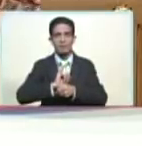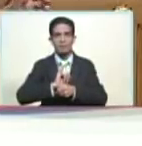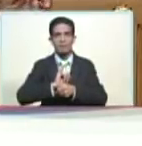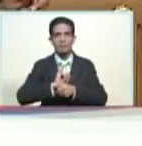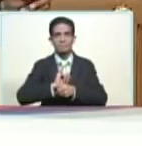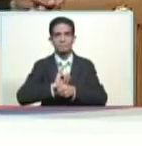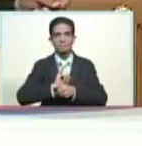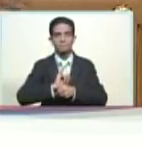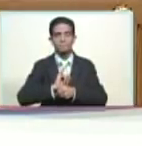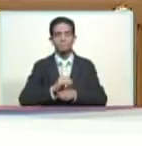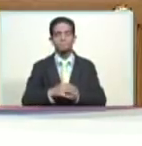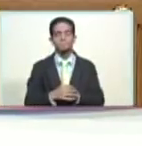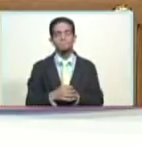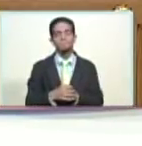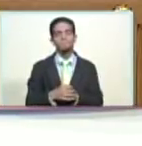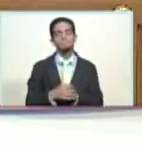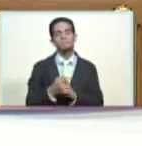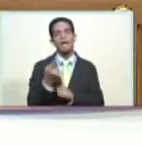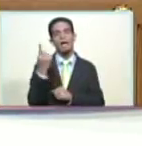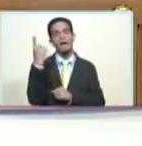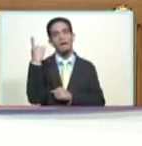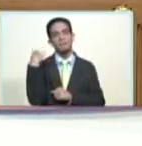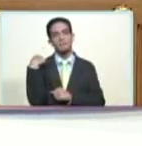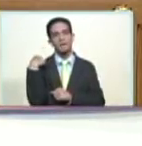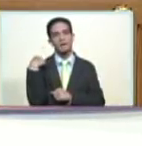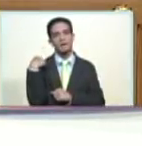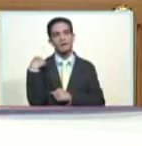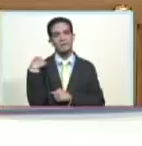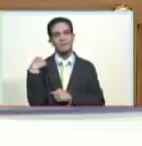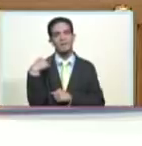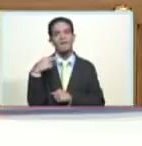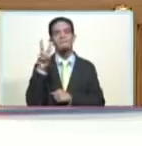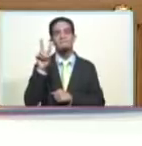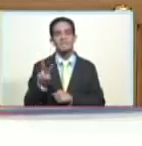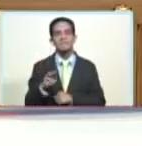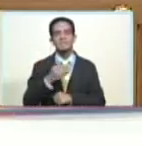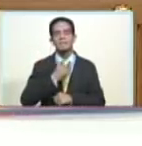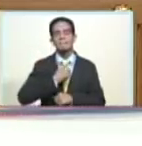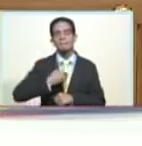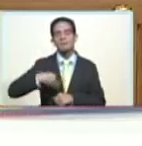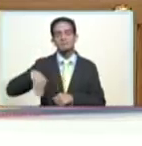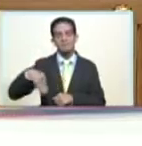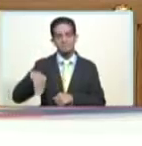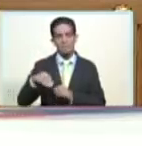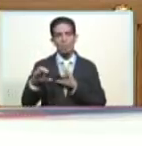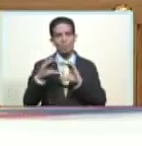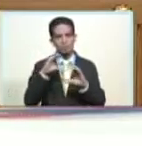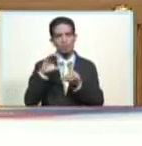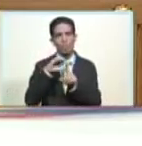Ayer el vicepresidente de Comunicación y Cultura, el doctor Jorge Rodríguez,